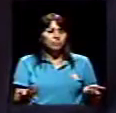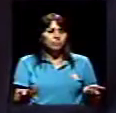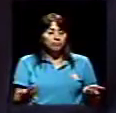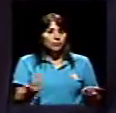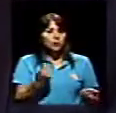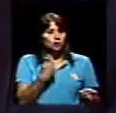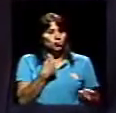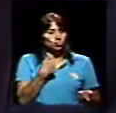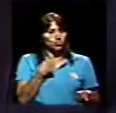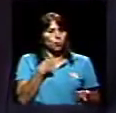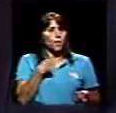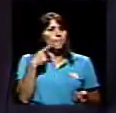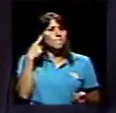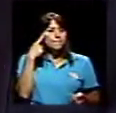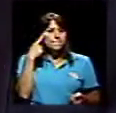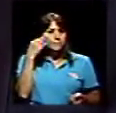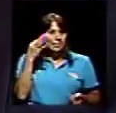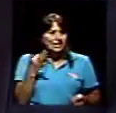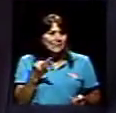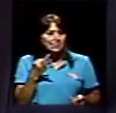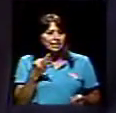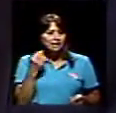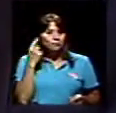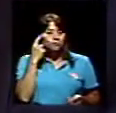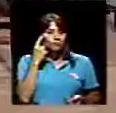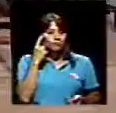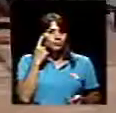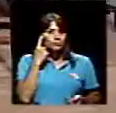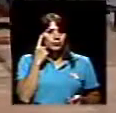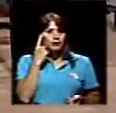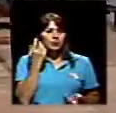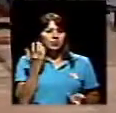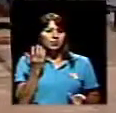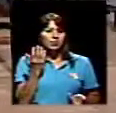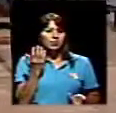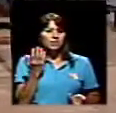tengo la sospecha de que no será